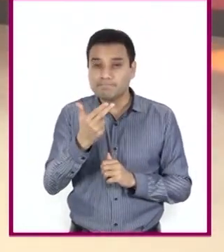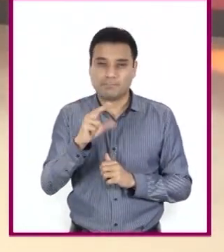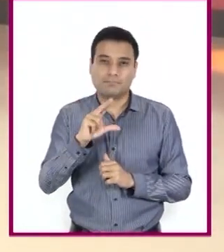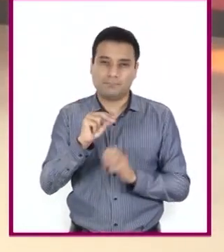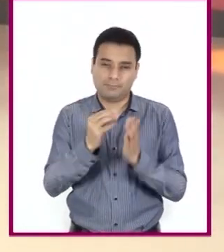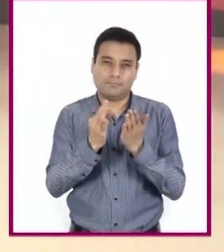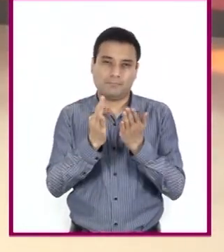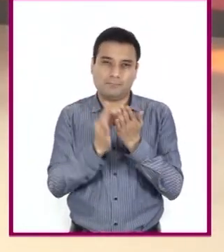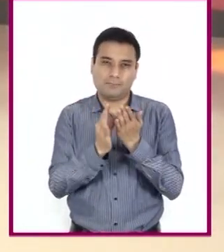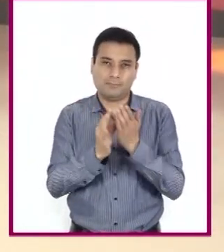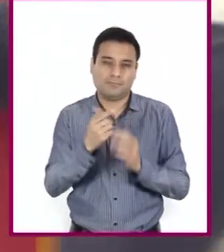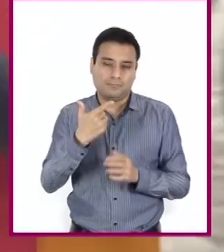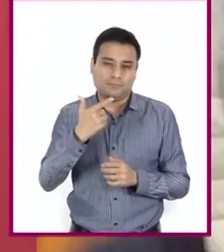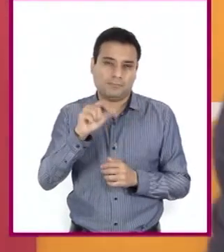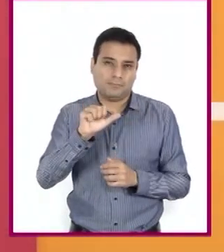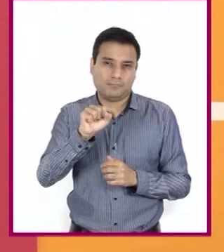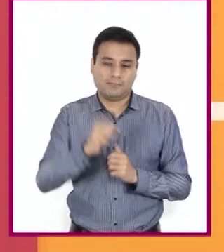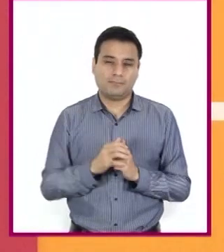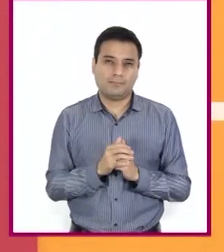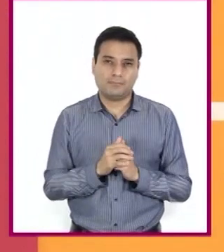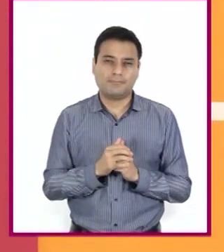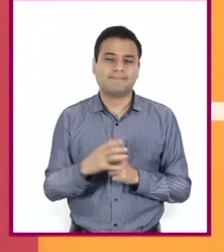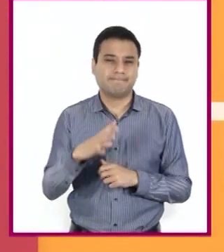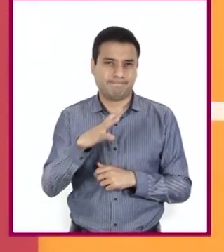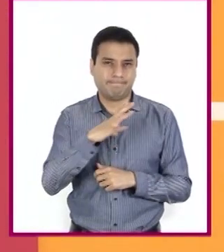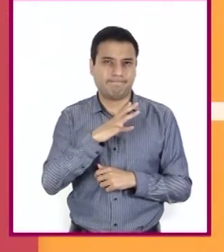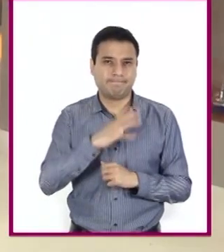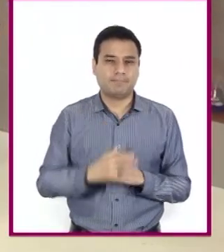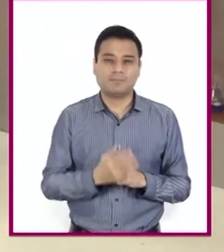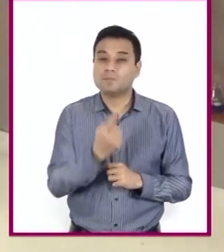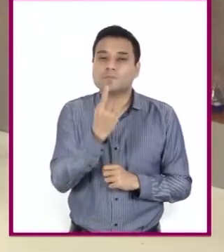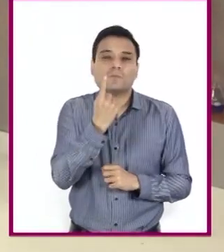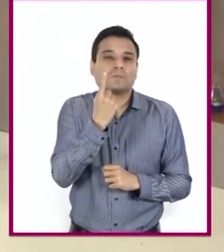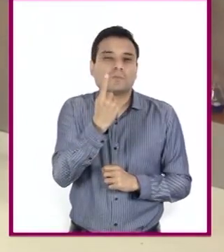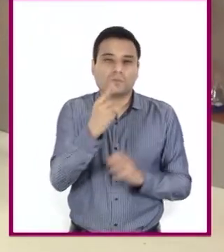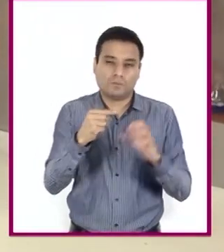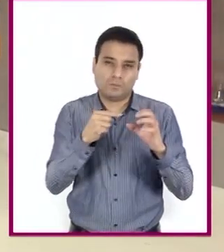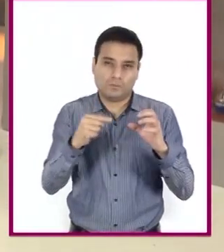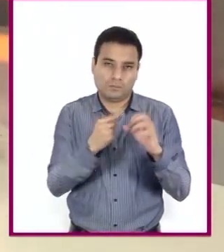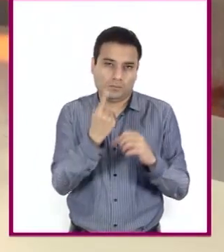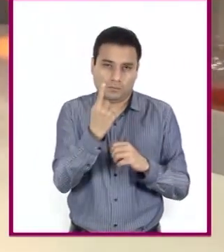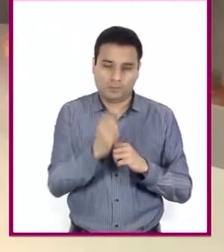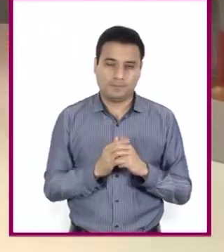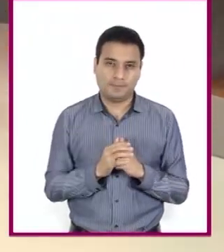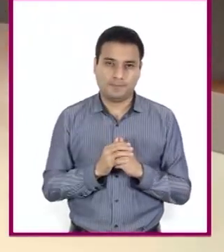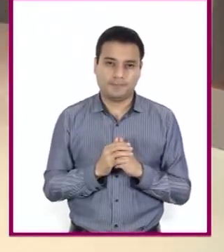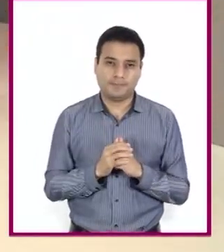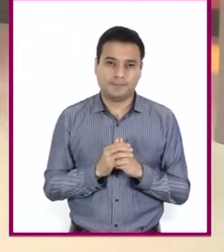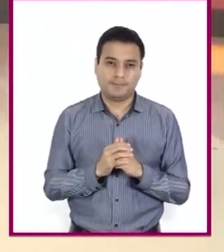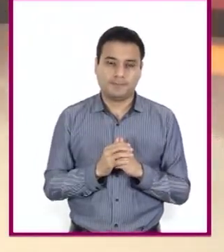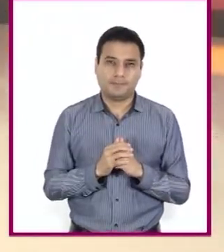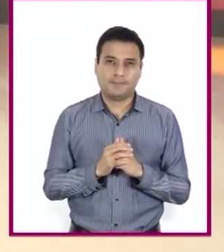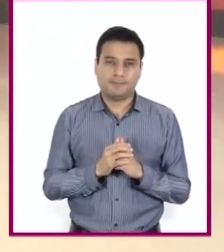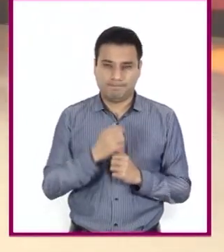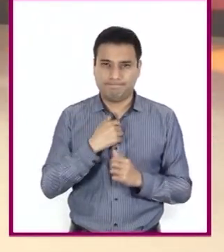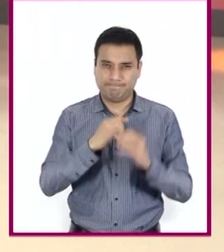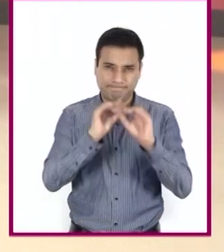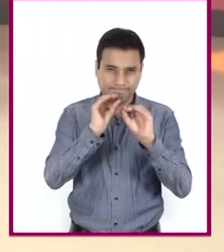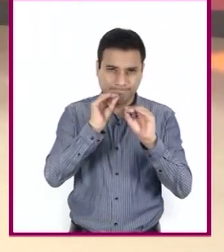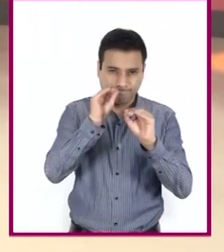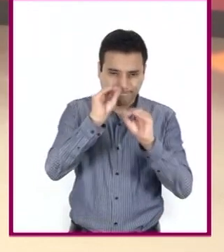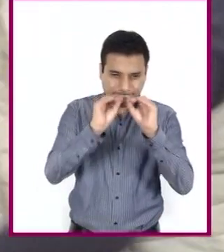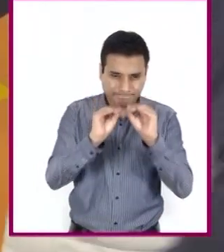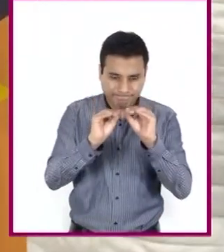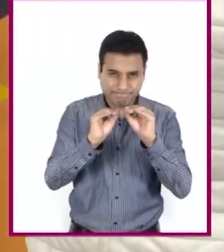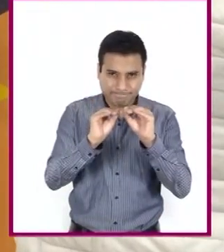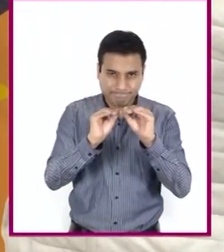encuentra en forma de gas y solamente tiene un electrón de valencia. Le vamos a ir dando estructura a nuestra